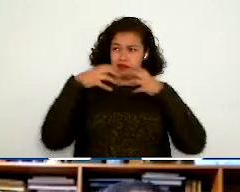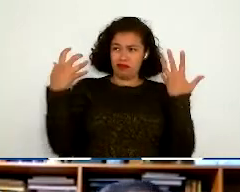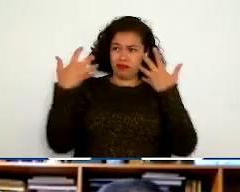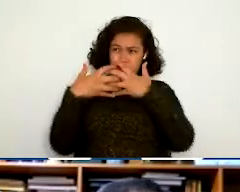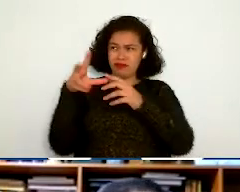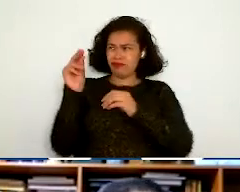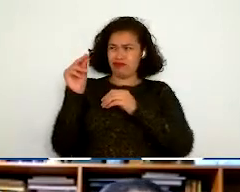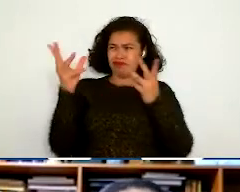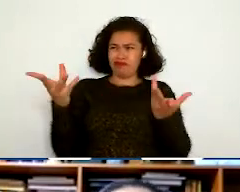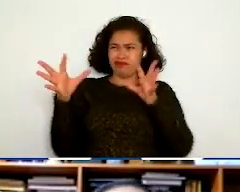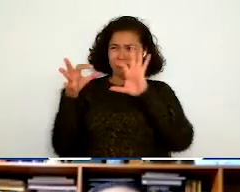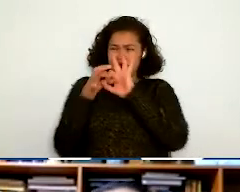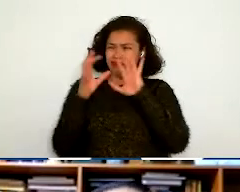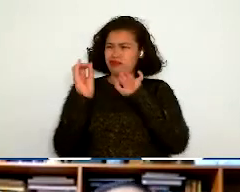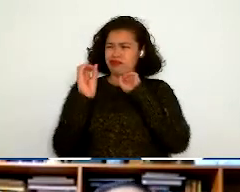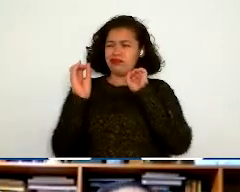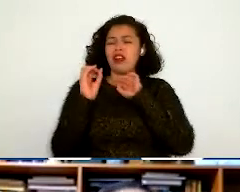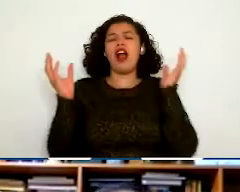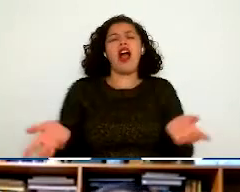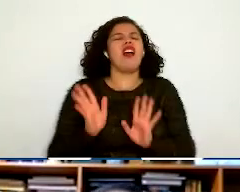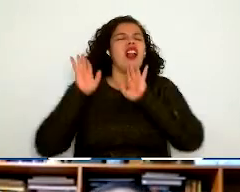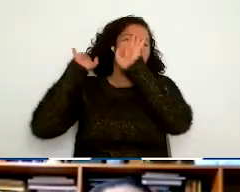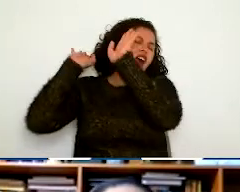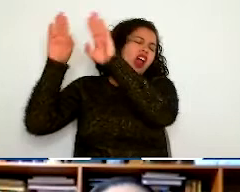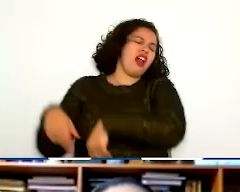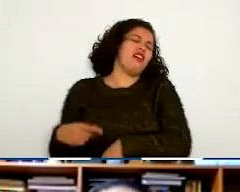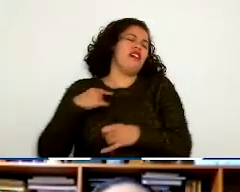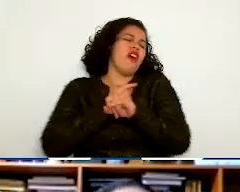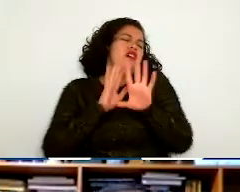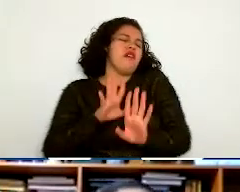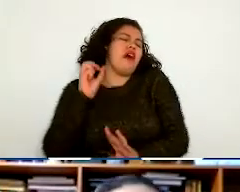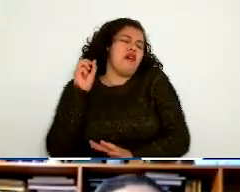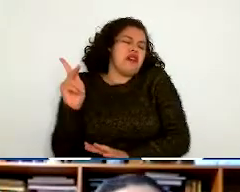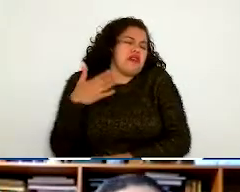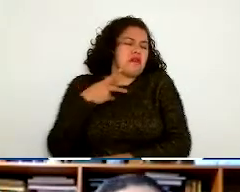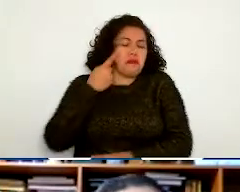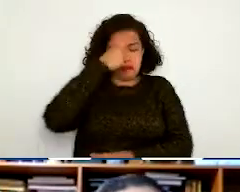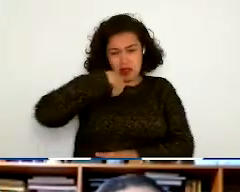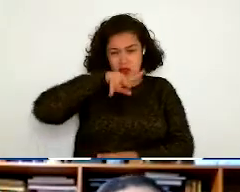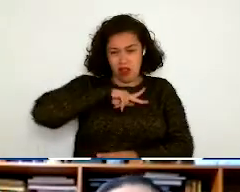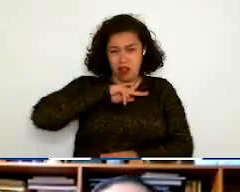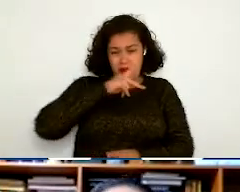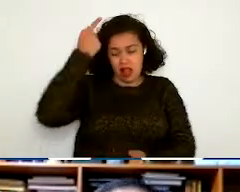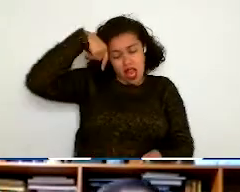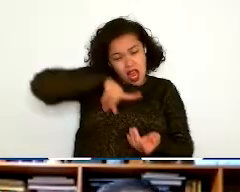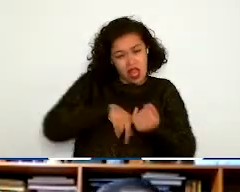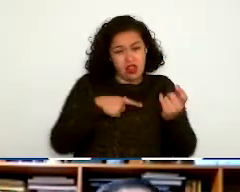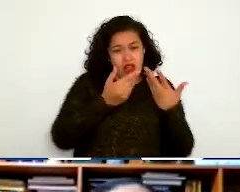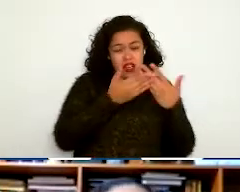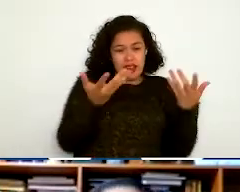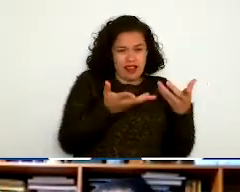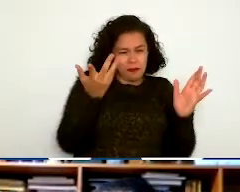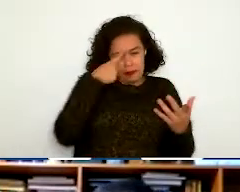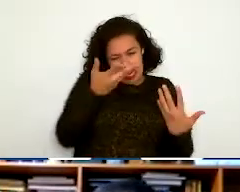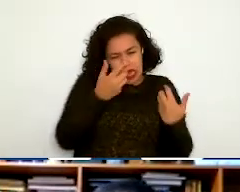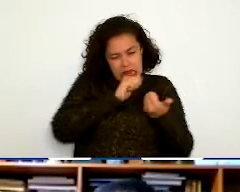la relación, pues entonces yo lo dejaré como una información, pero no lo voy a interiorizar. Y si no lo interiorizo, no